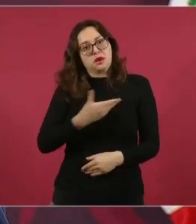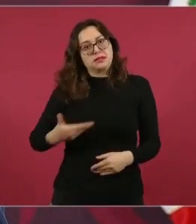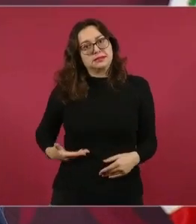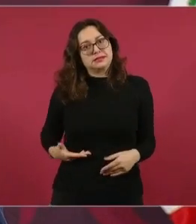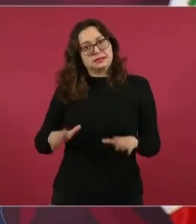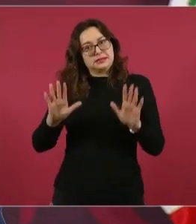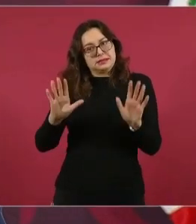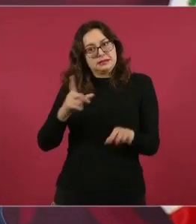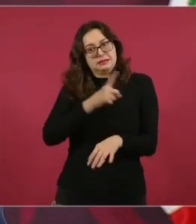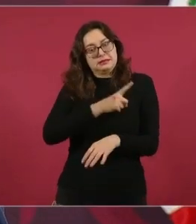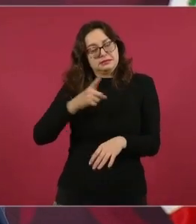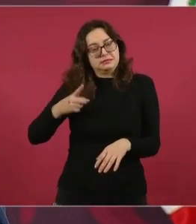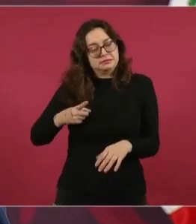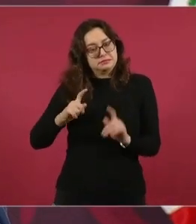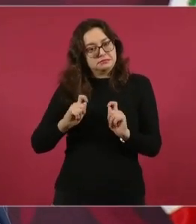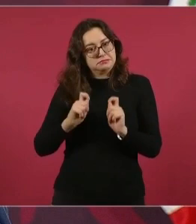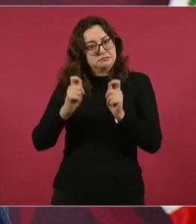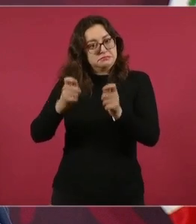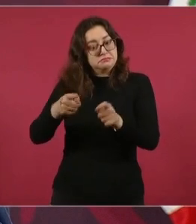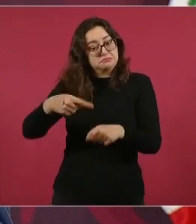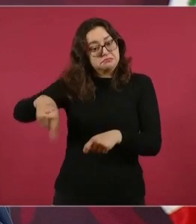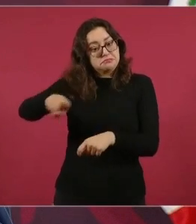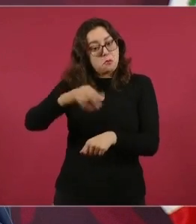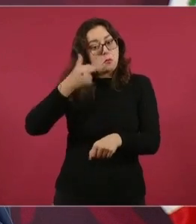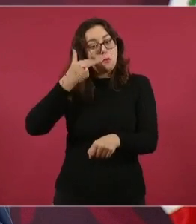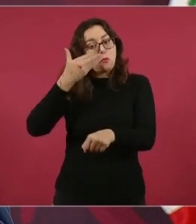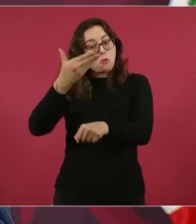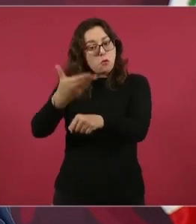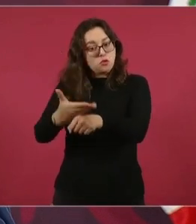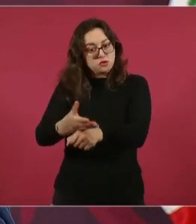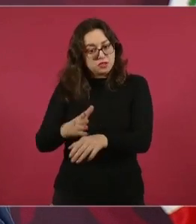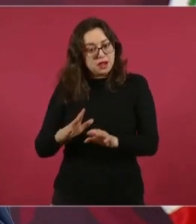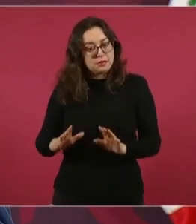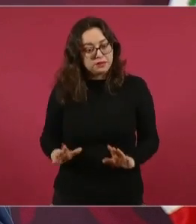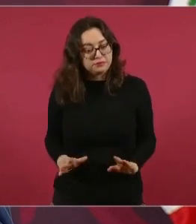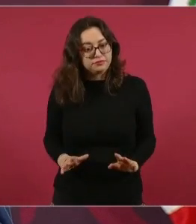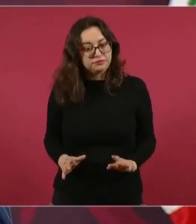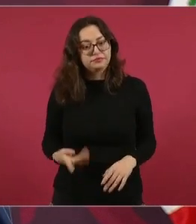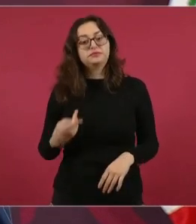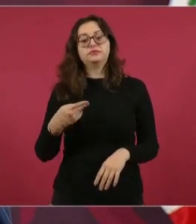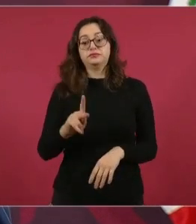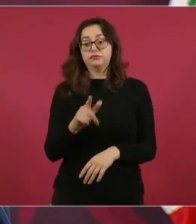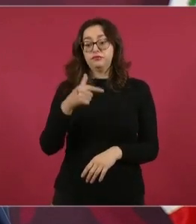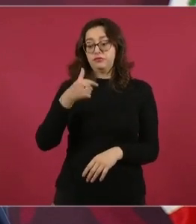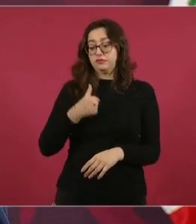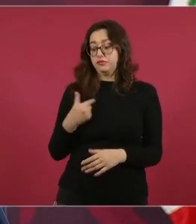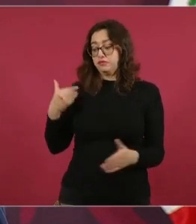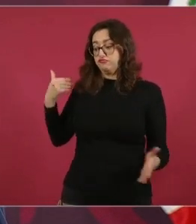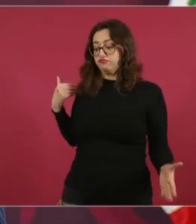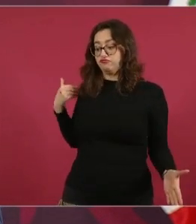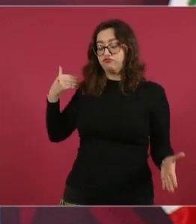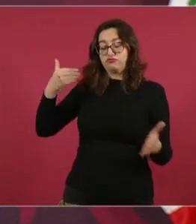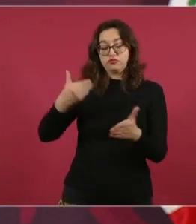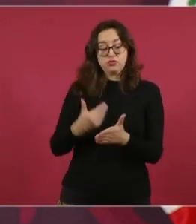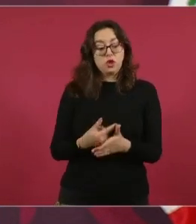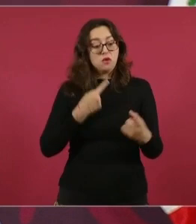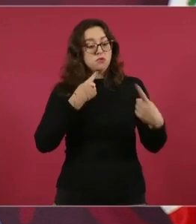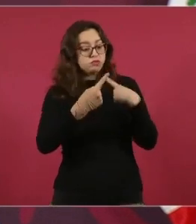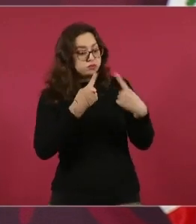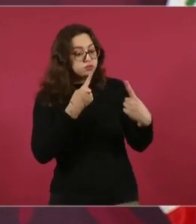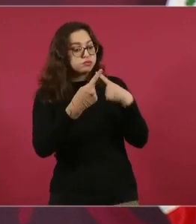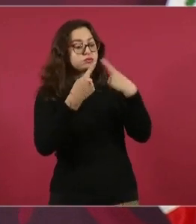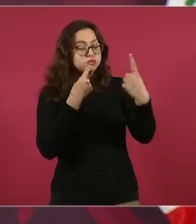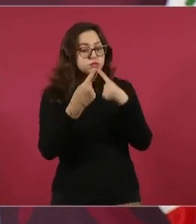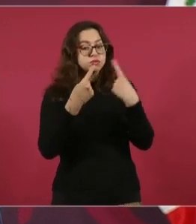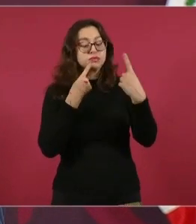para aumento en el salario. Y en 5 ocasiones, ya considerando